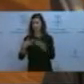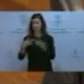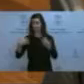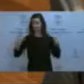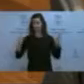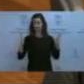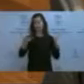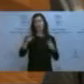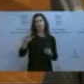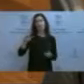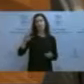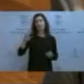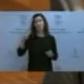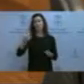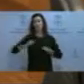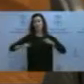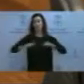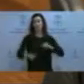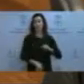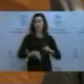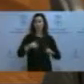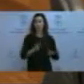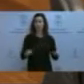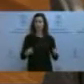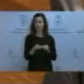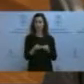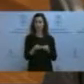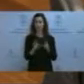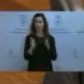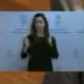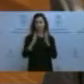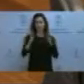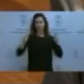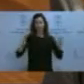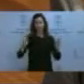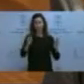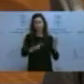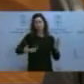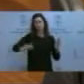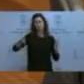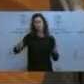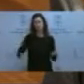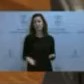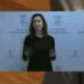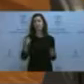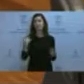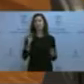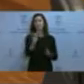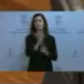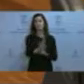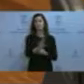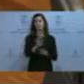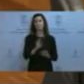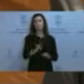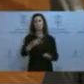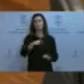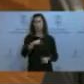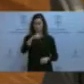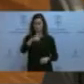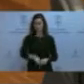directora general de esta consejería, en el mismo tiempo y periodo, y a otras personas, fue notificada ayer, como es bien sabido, al Servicio